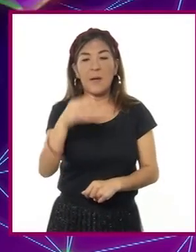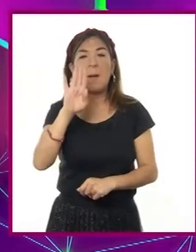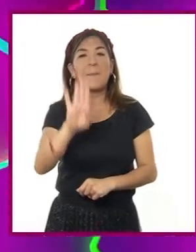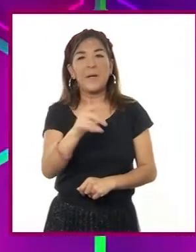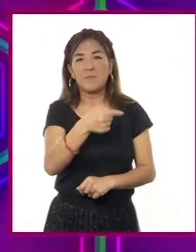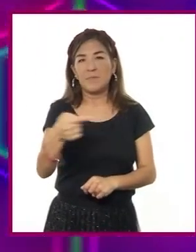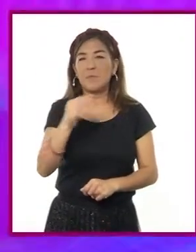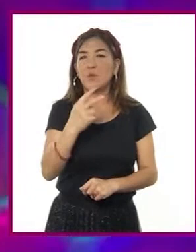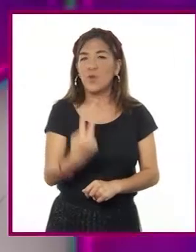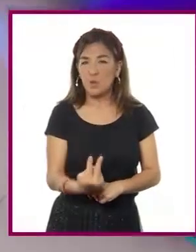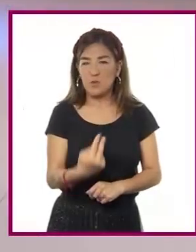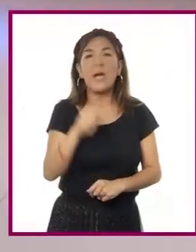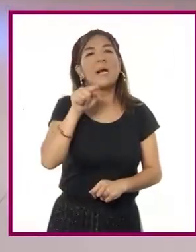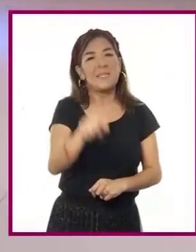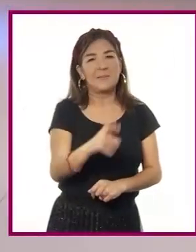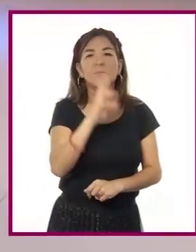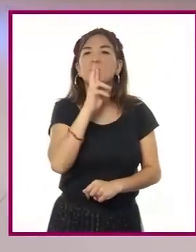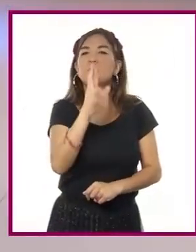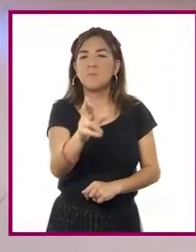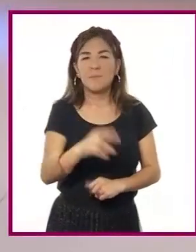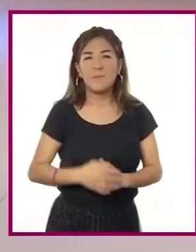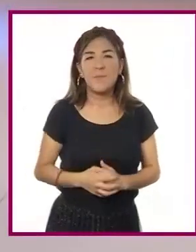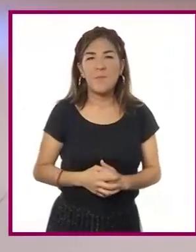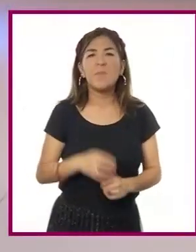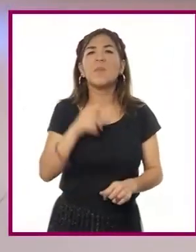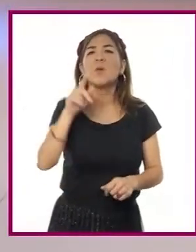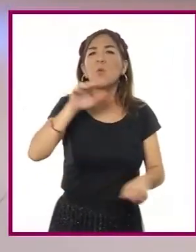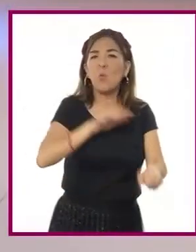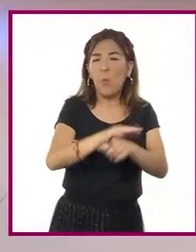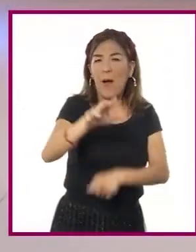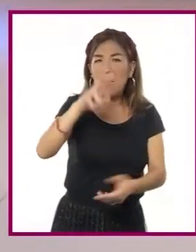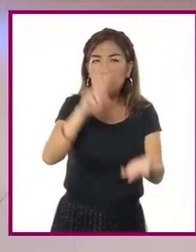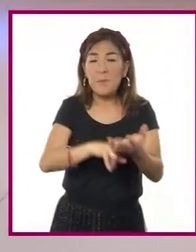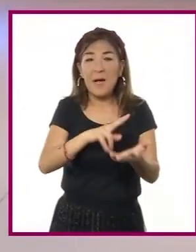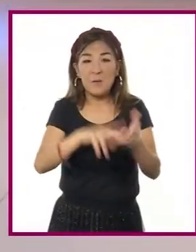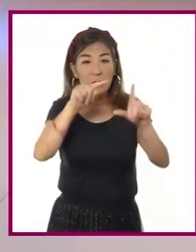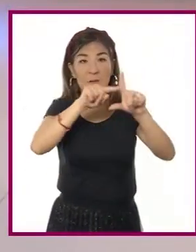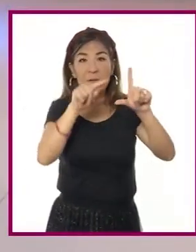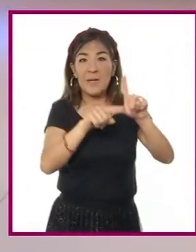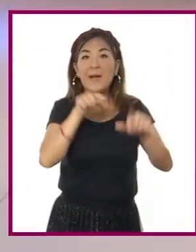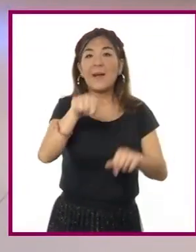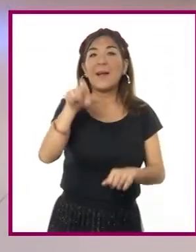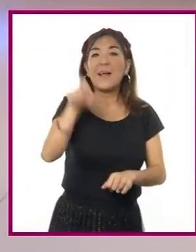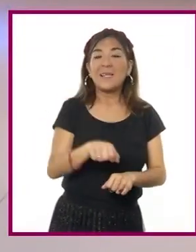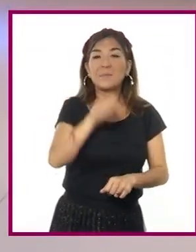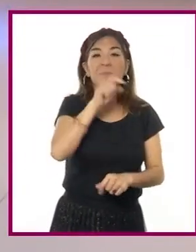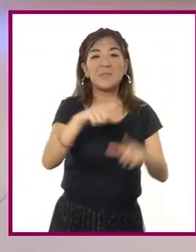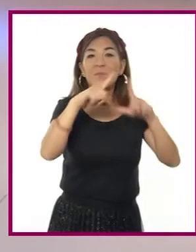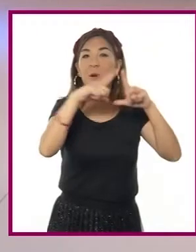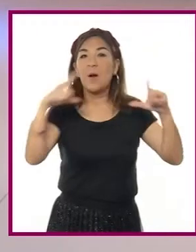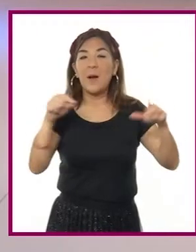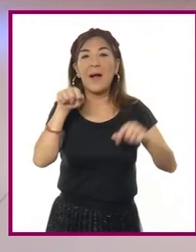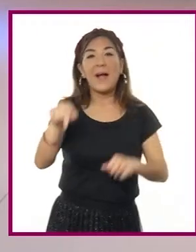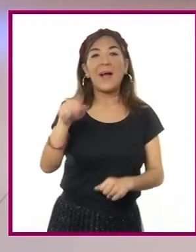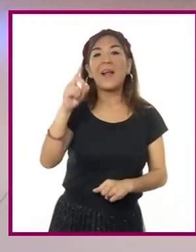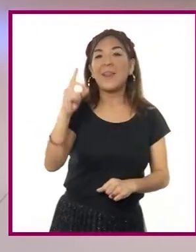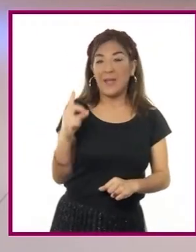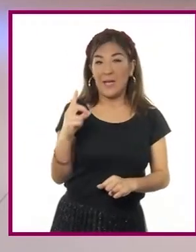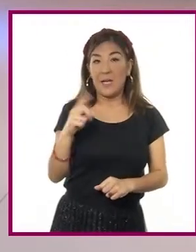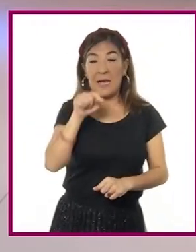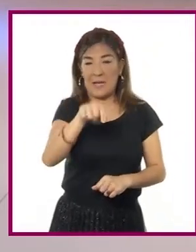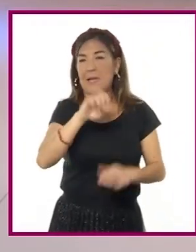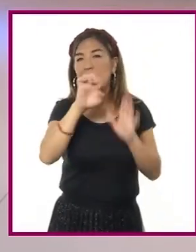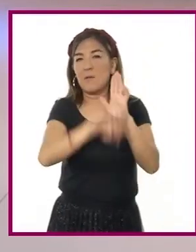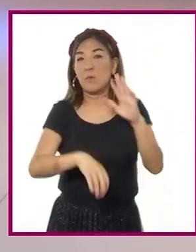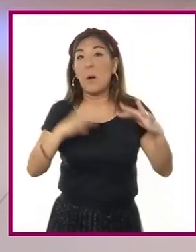Así se ha resuelto la pregunta, ¿cuál es el valor del ángulo X en el vértice D? Teniendo que es la